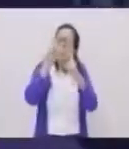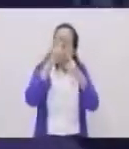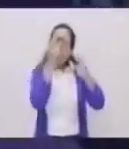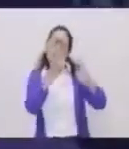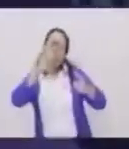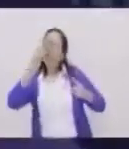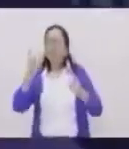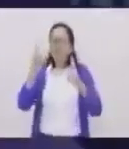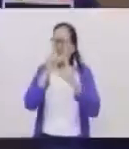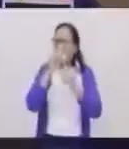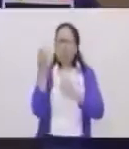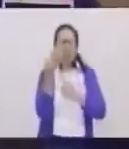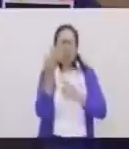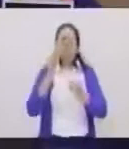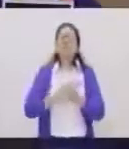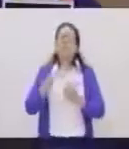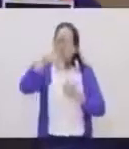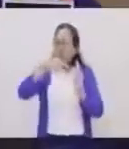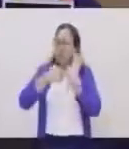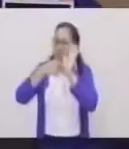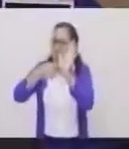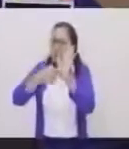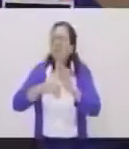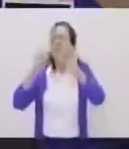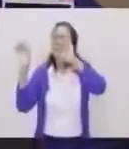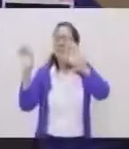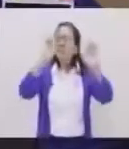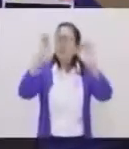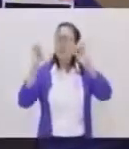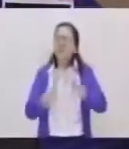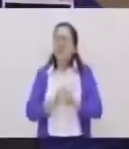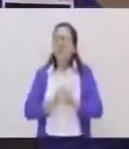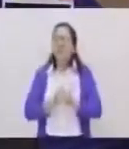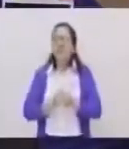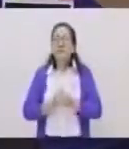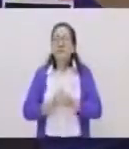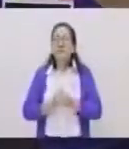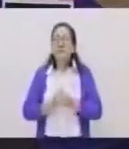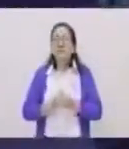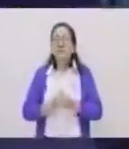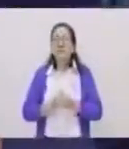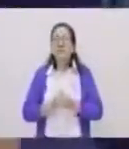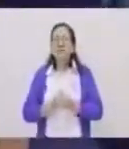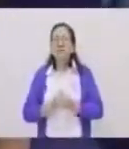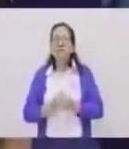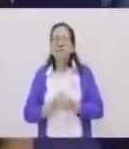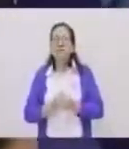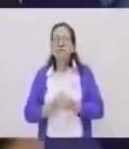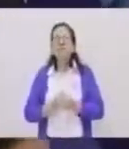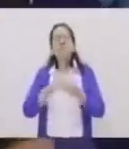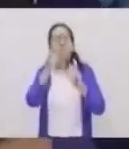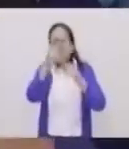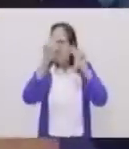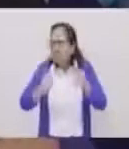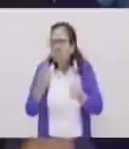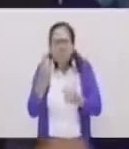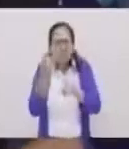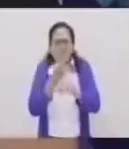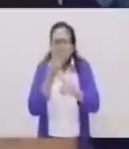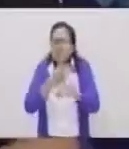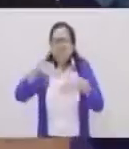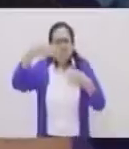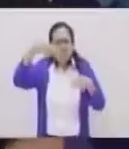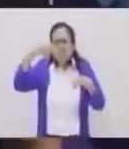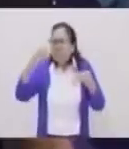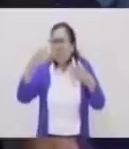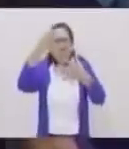A continuación te mostraré cómo poder hacer ejercicios con el que puedas reforzar tu aprestamiento en casa. Puedes utilizar cualquier tipo